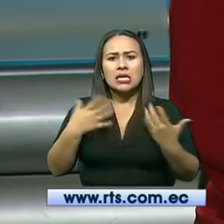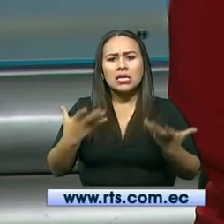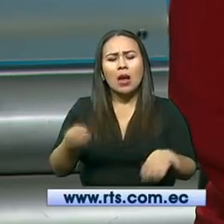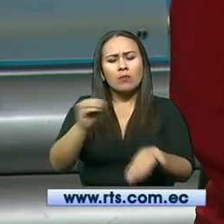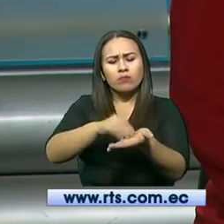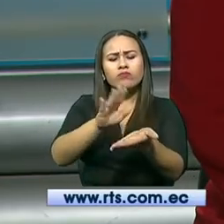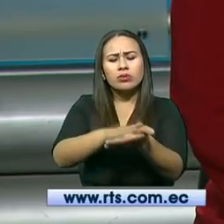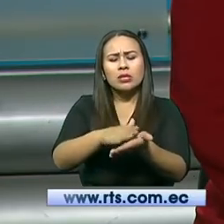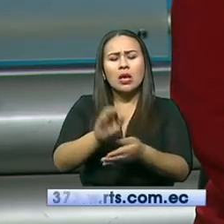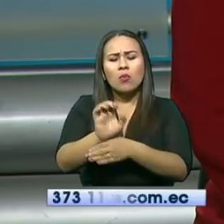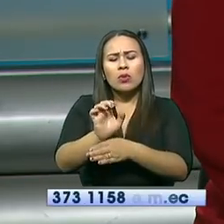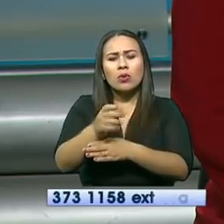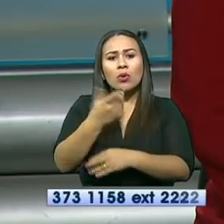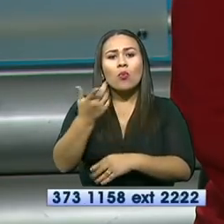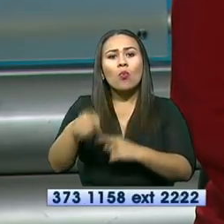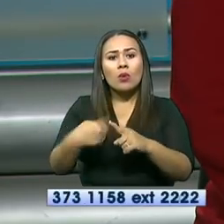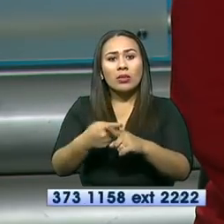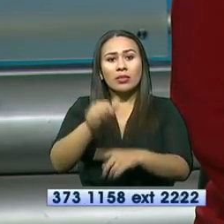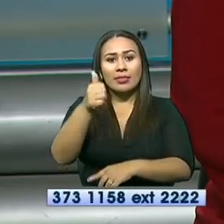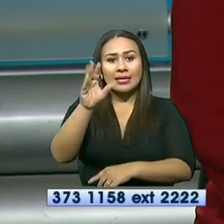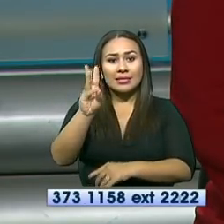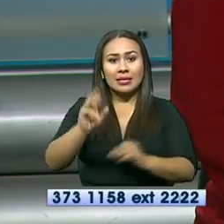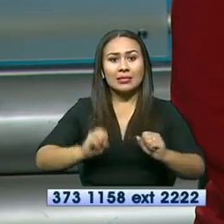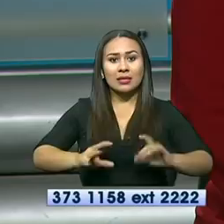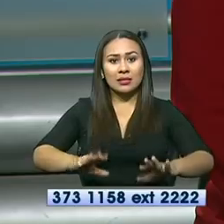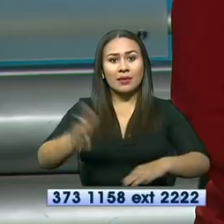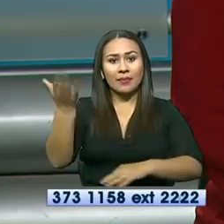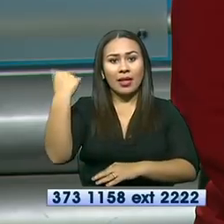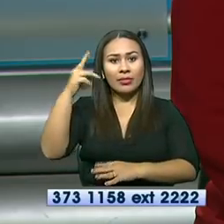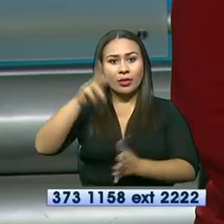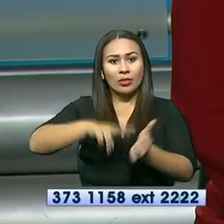naturalización el 16 de septiembre del